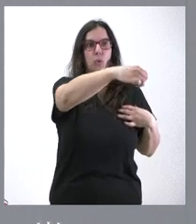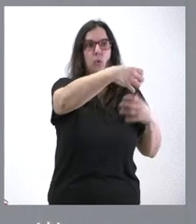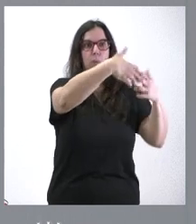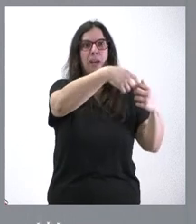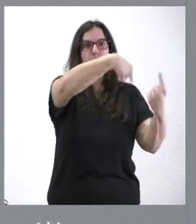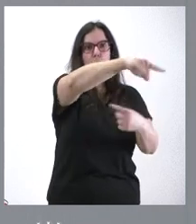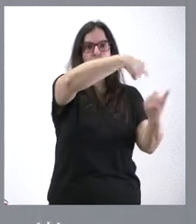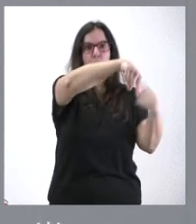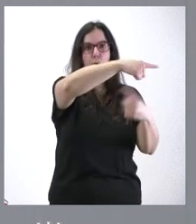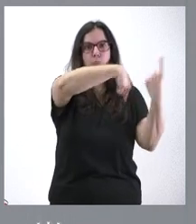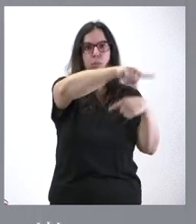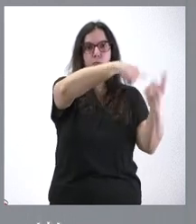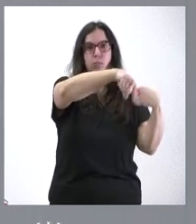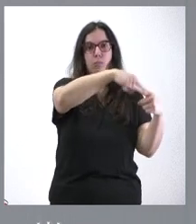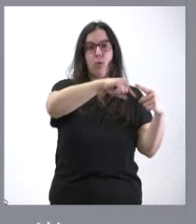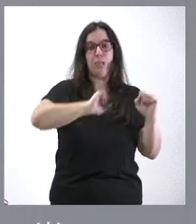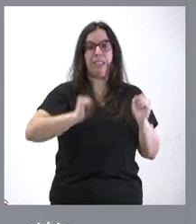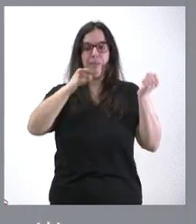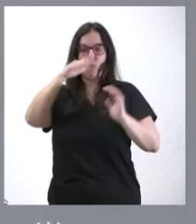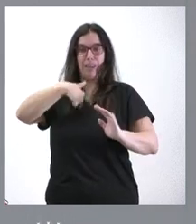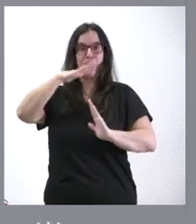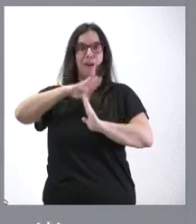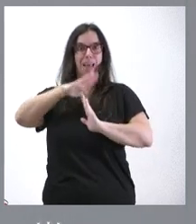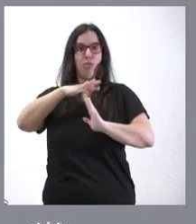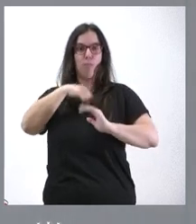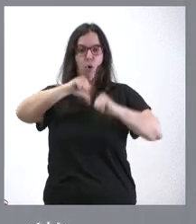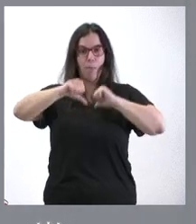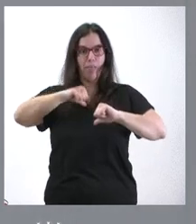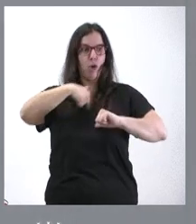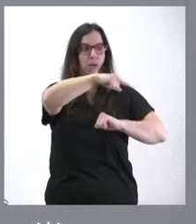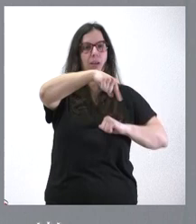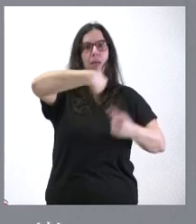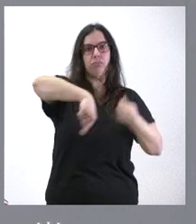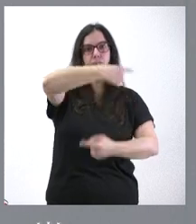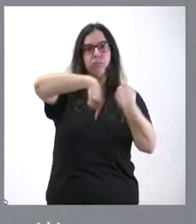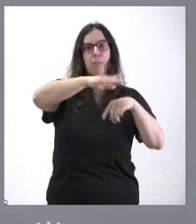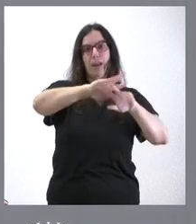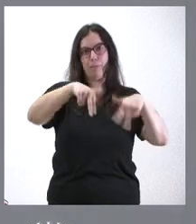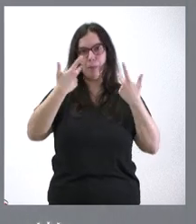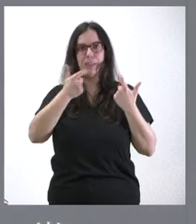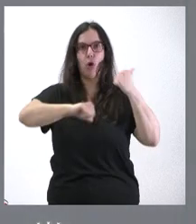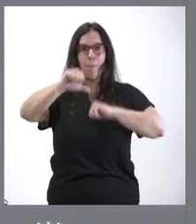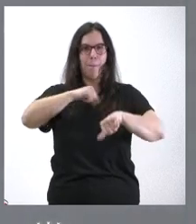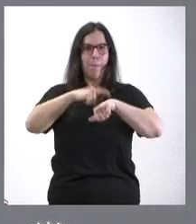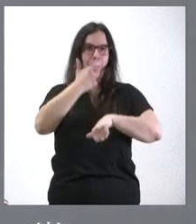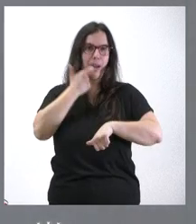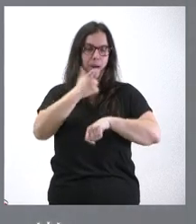la cirugía las funciones básicas del corazón y los pulmones y por tanto permitir tipo de intervenciones quirúrgicas